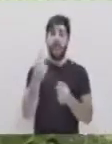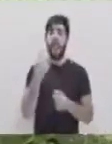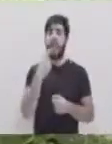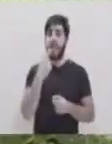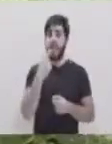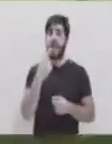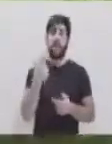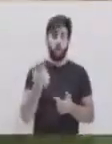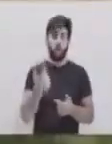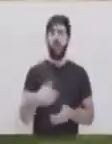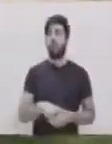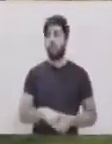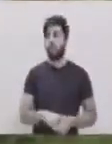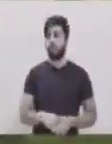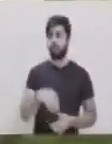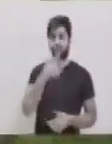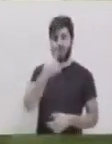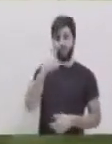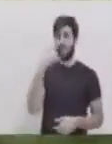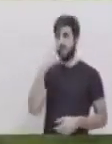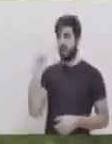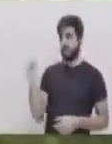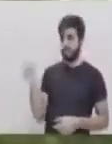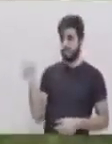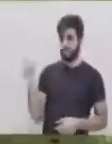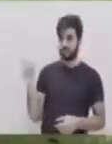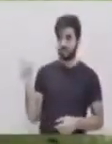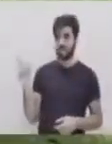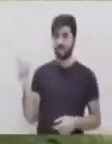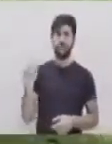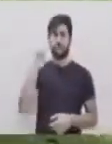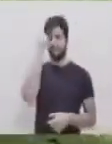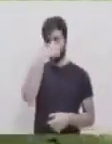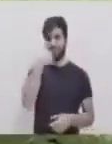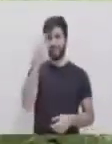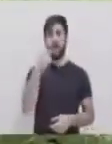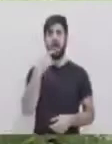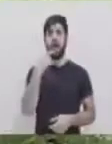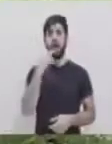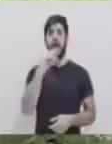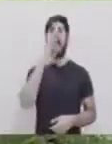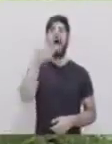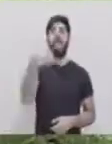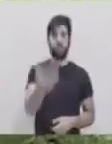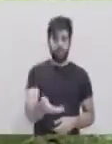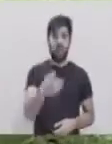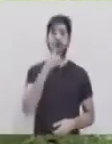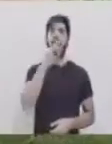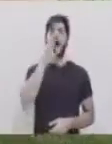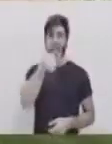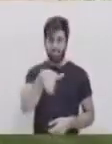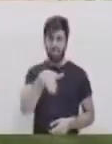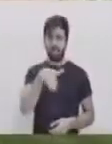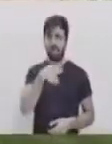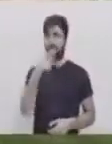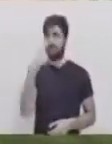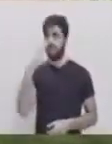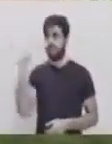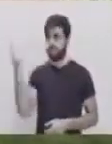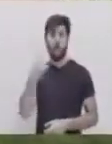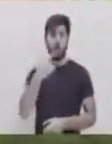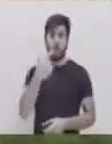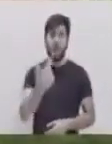¡La lengua! El día de hoy te traje estas imágenes. ¿Sí ves? ¿Esta tiene la lengua dónde?